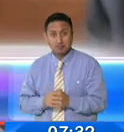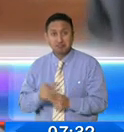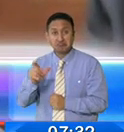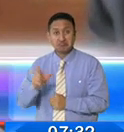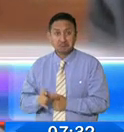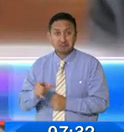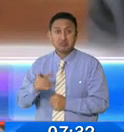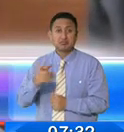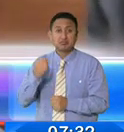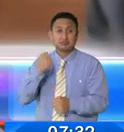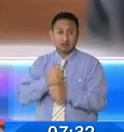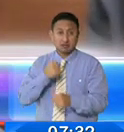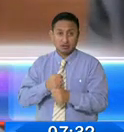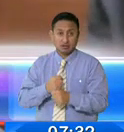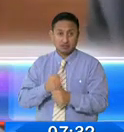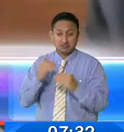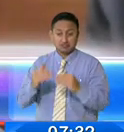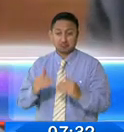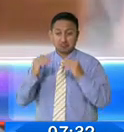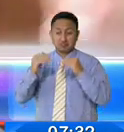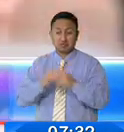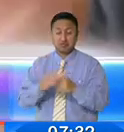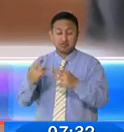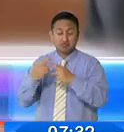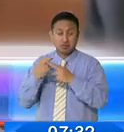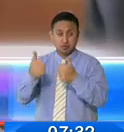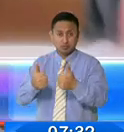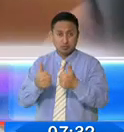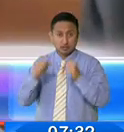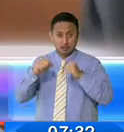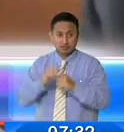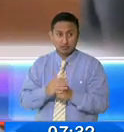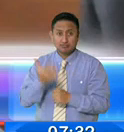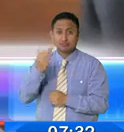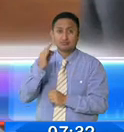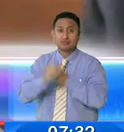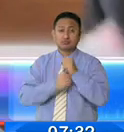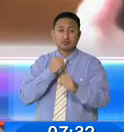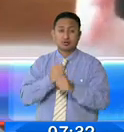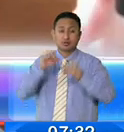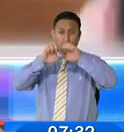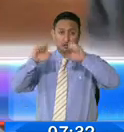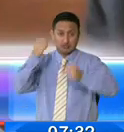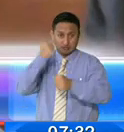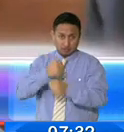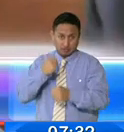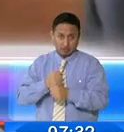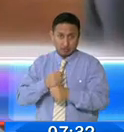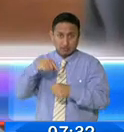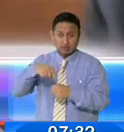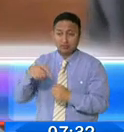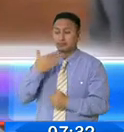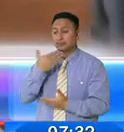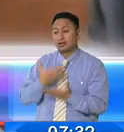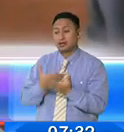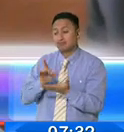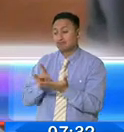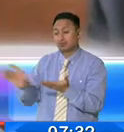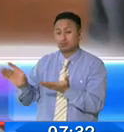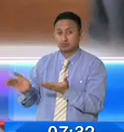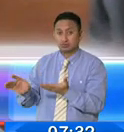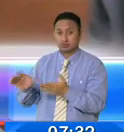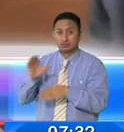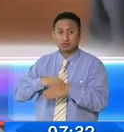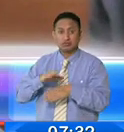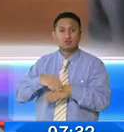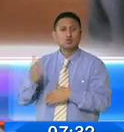trabajador mejor preparado, el que ha sido más responsable, el que tiene 19 años en la empresa, termina siendo despedido porque la jubilación